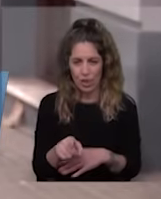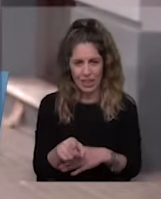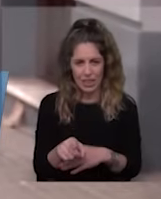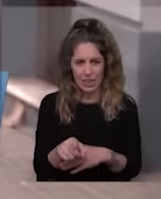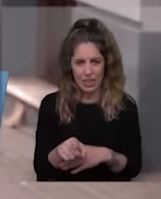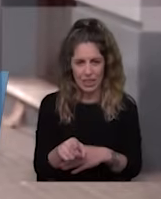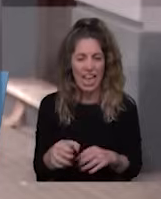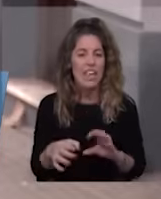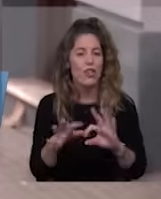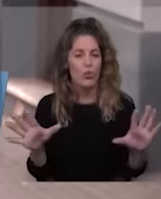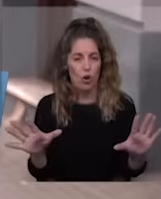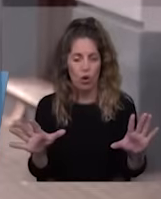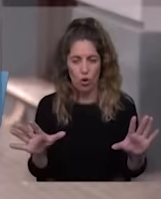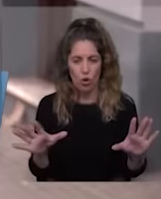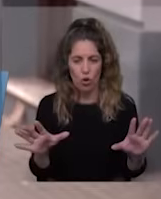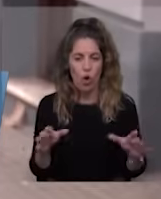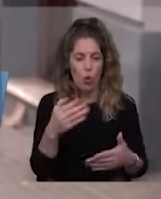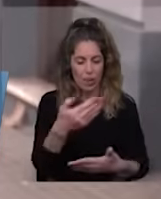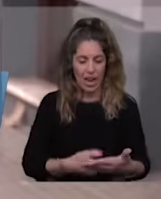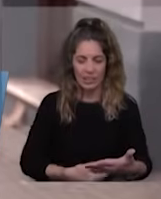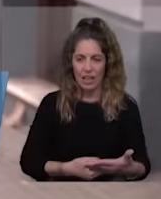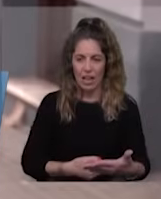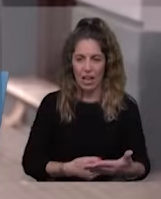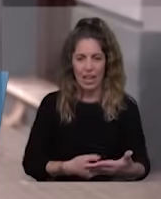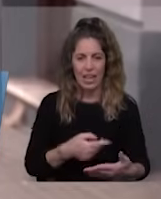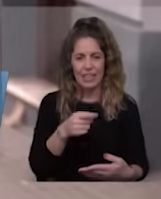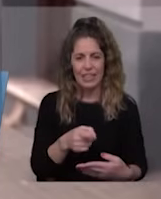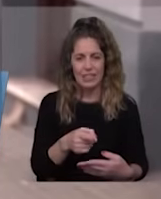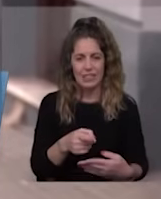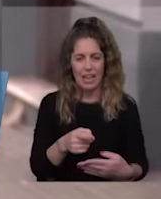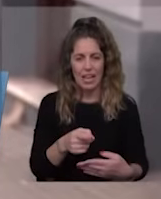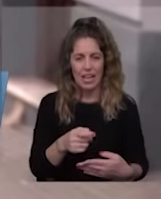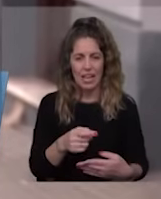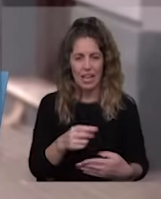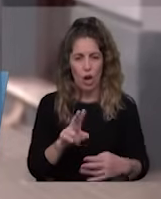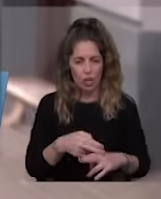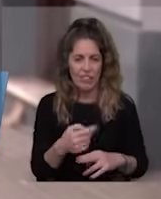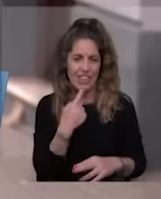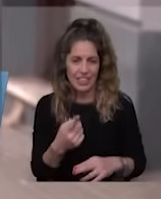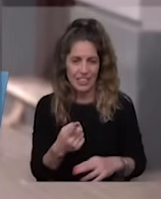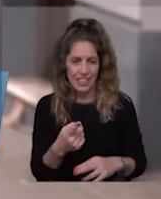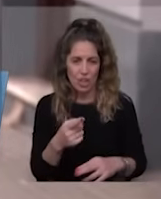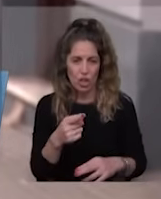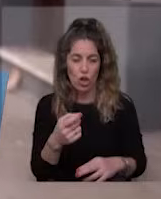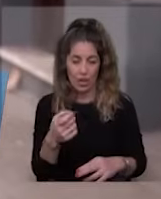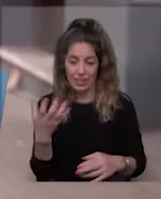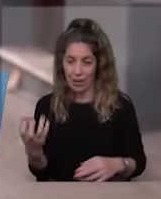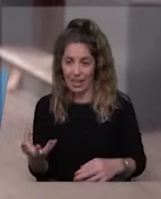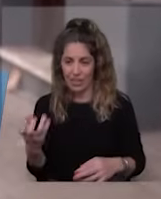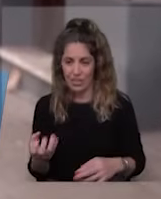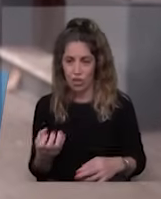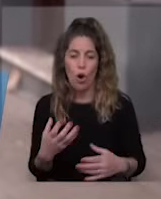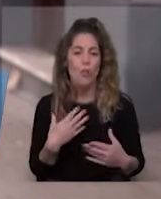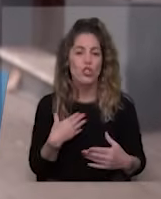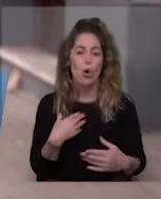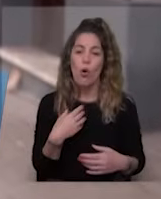y libró o sea un acta en la que ratifica todo lo que estaba en esa grabación estuve muchos